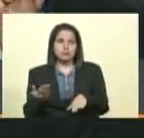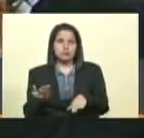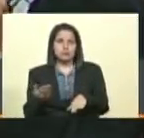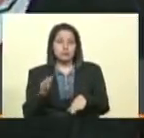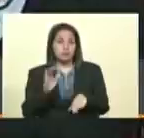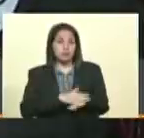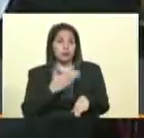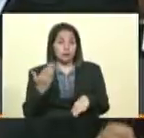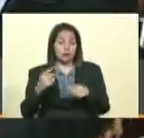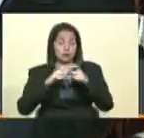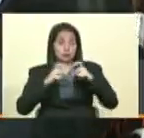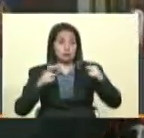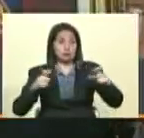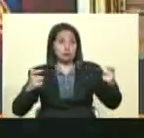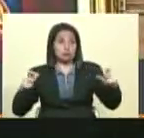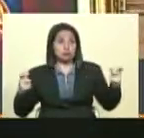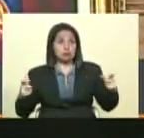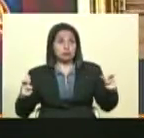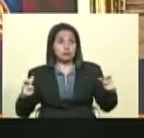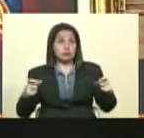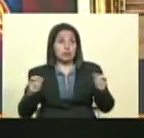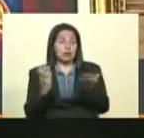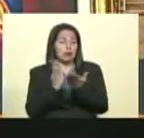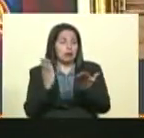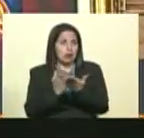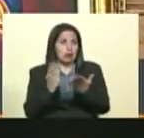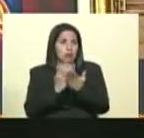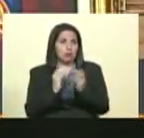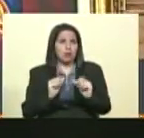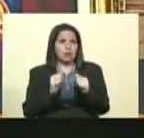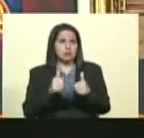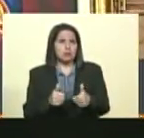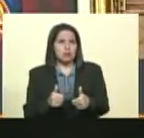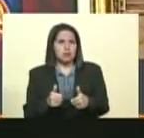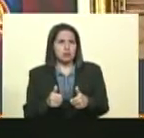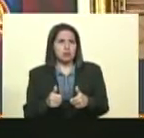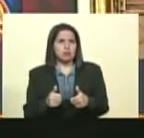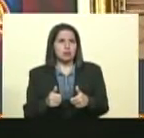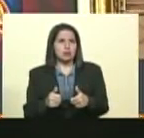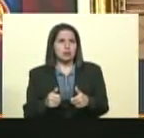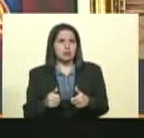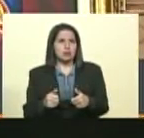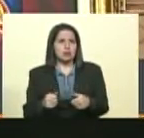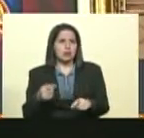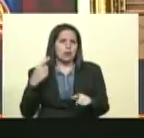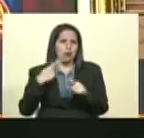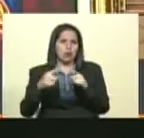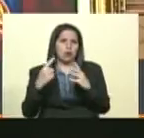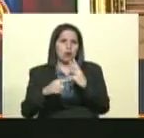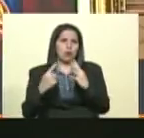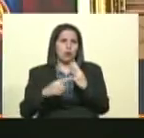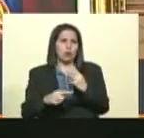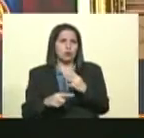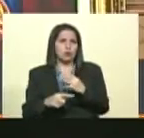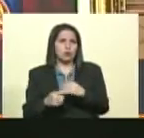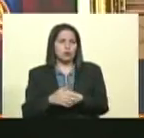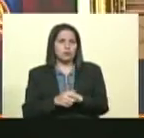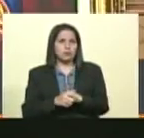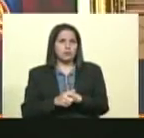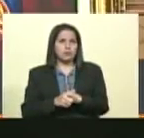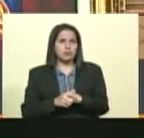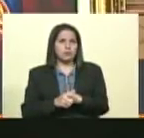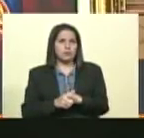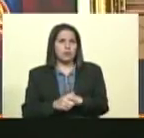Porque fuimos ampliando las escuelas iniciales, los Simoncitos, las escuelas públicas, porque fuimos formando más maestros,